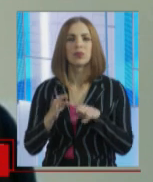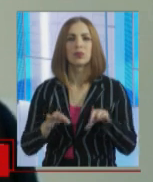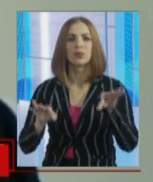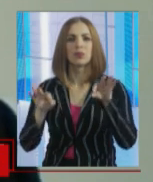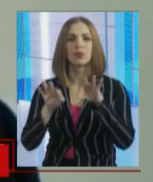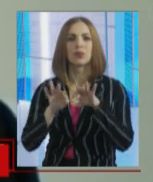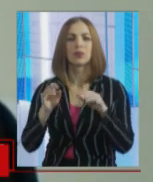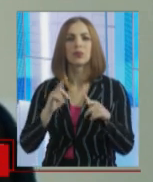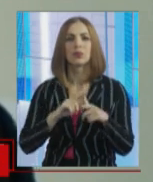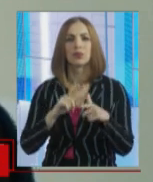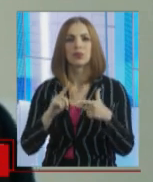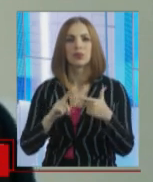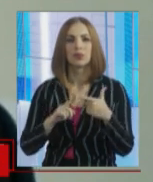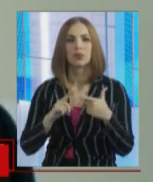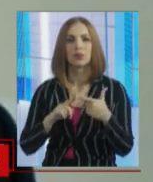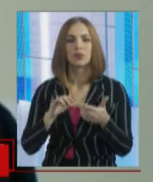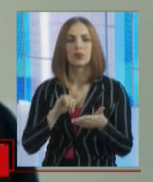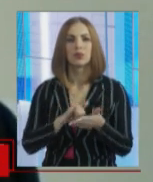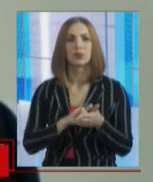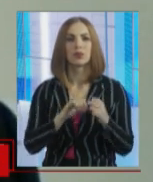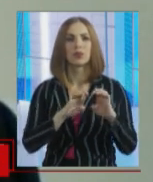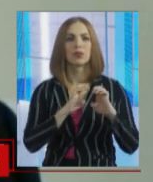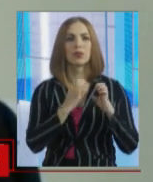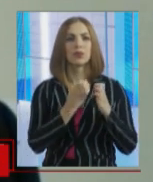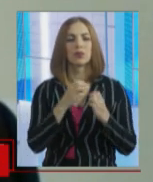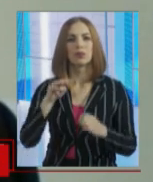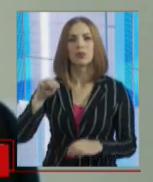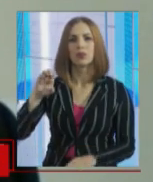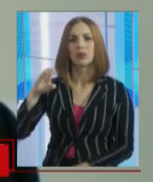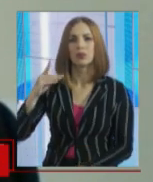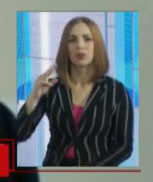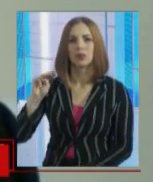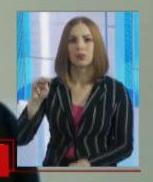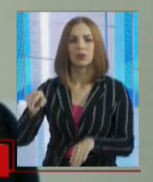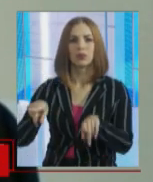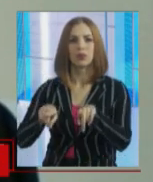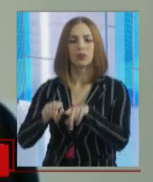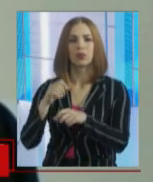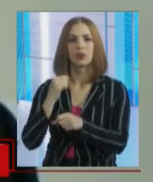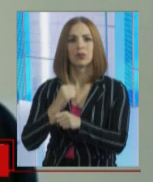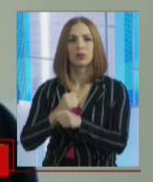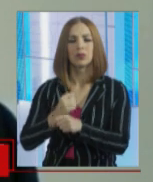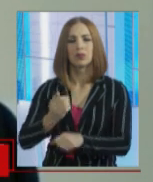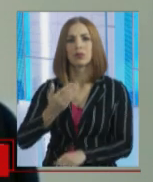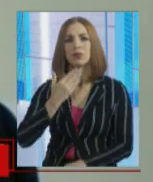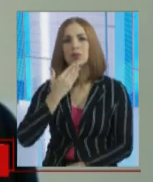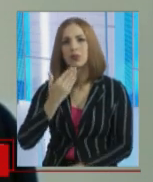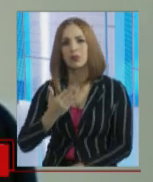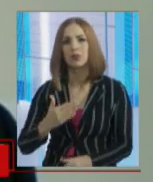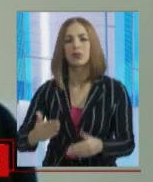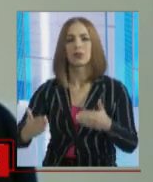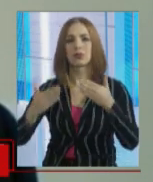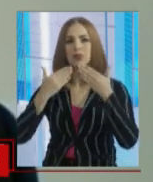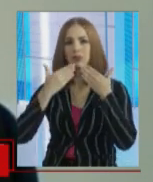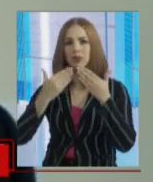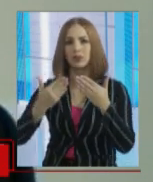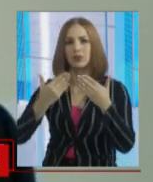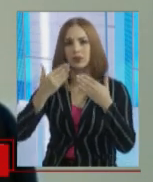que a ese equipo de MEDCOM que está trabajando, muchas gracias por su compromiso.